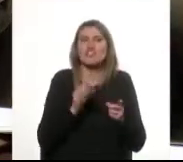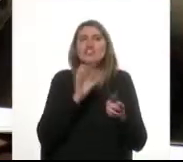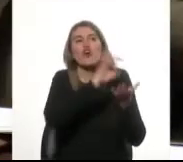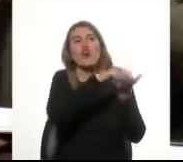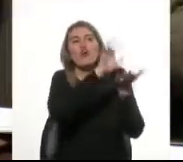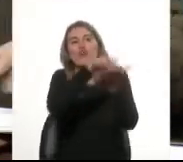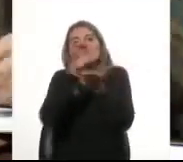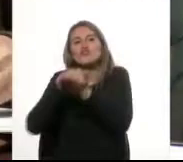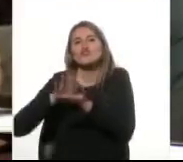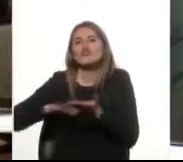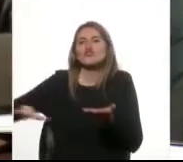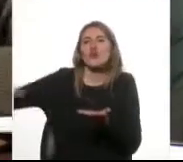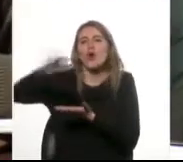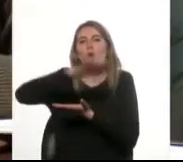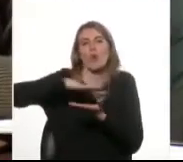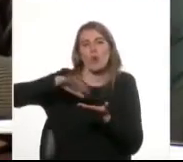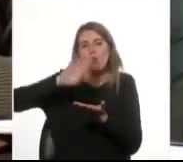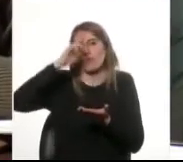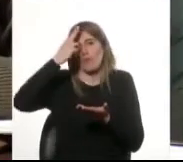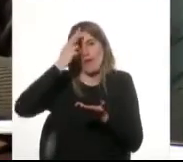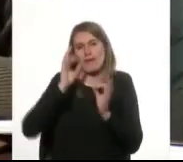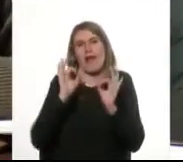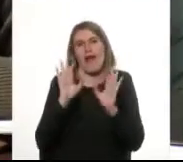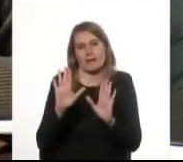todos lados.